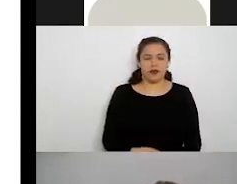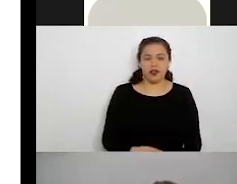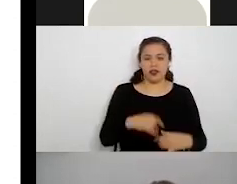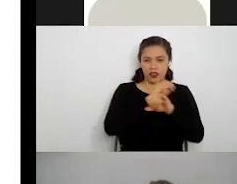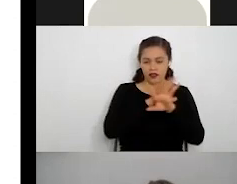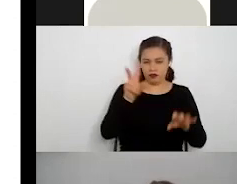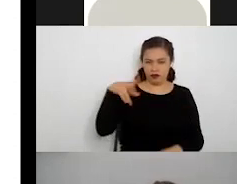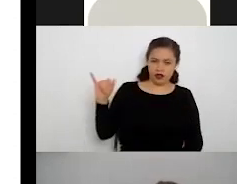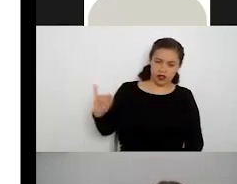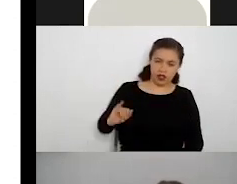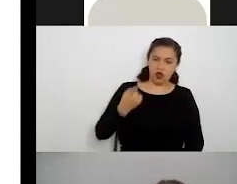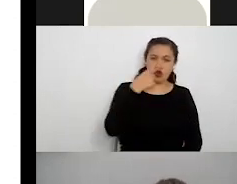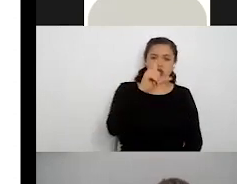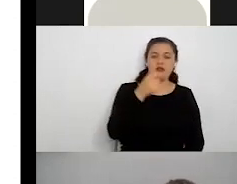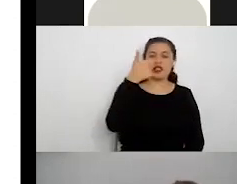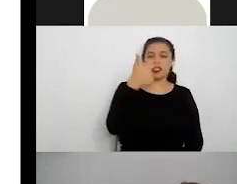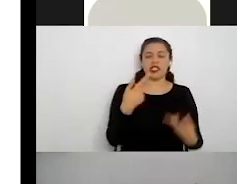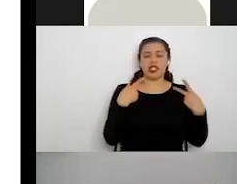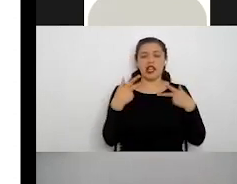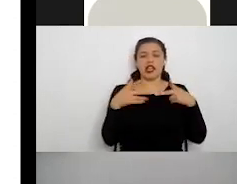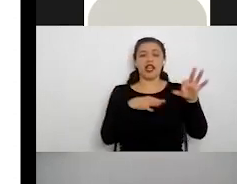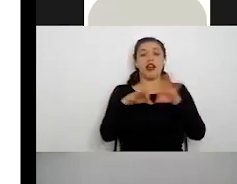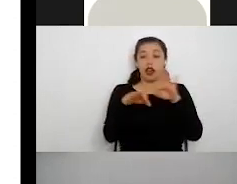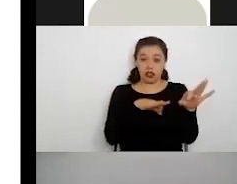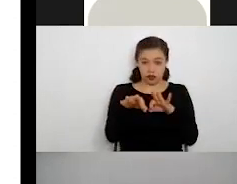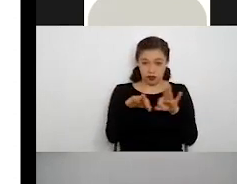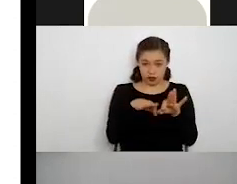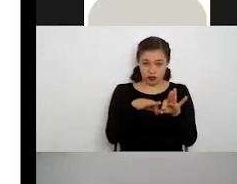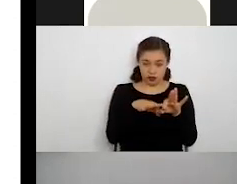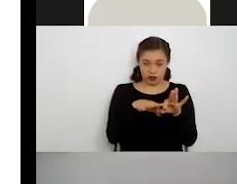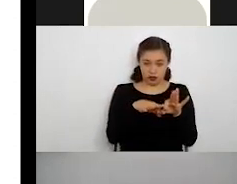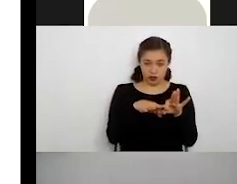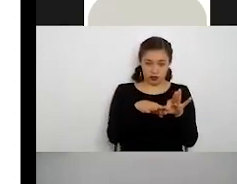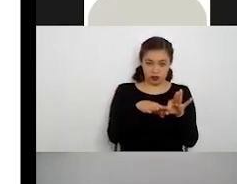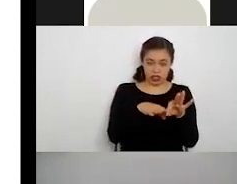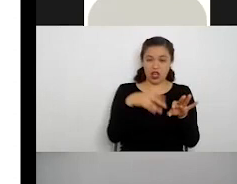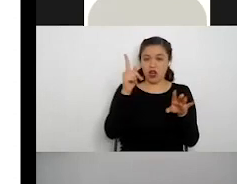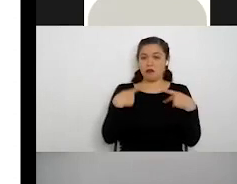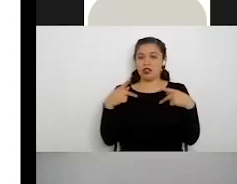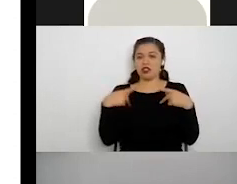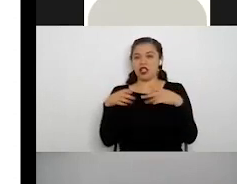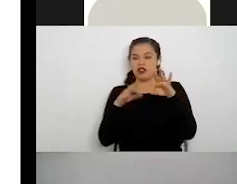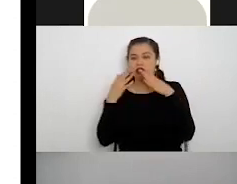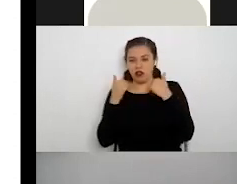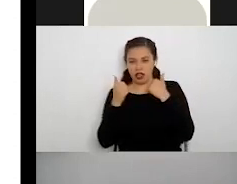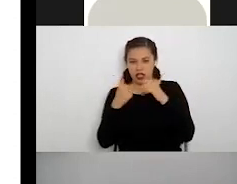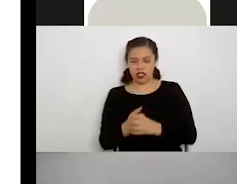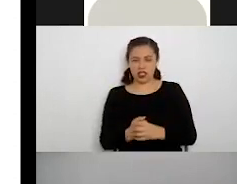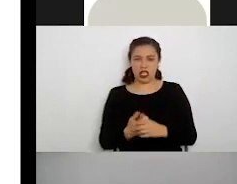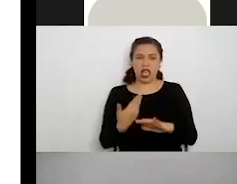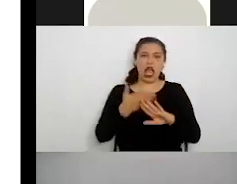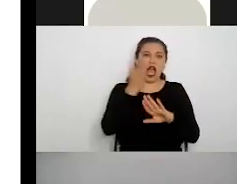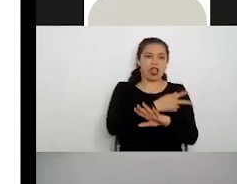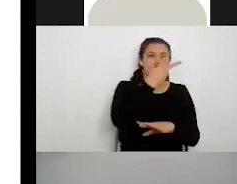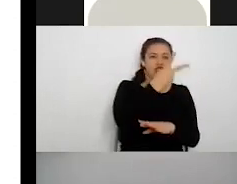Hay 1.7 empleos por cada gente que está desempleada. Llegó a haber 2.